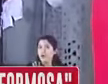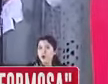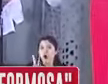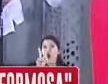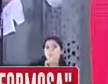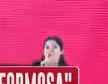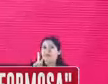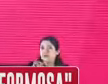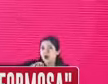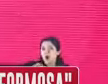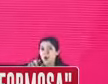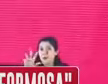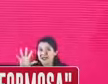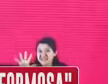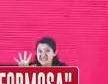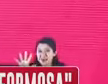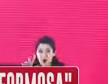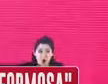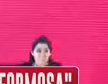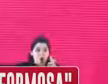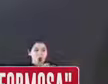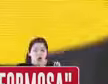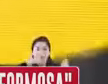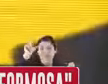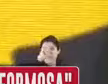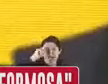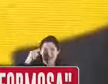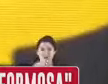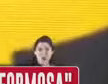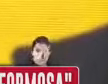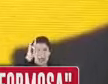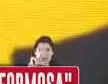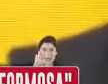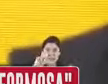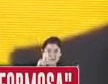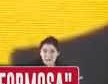22,5 de la producción nacional vacuna